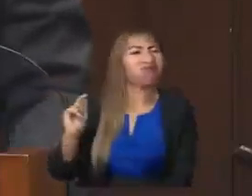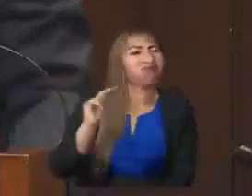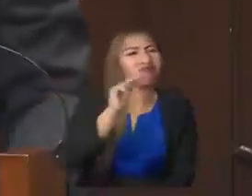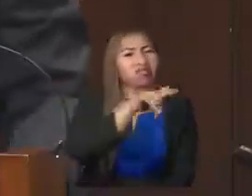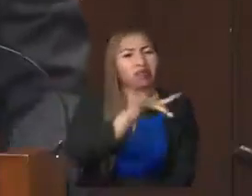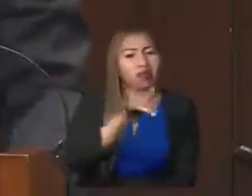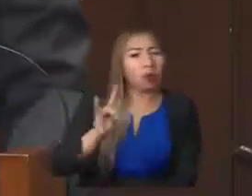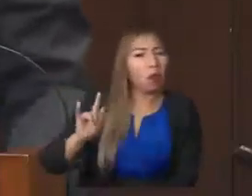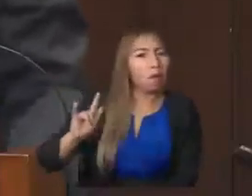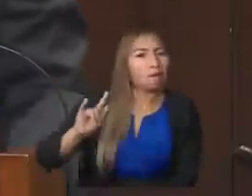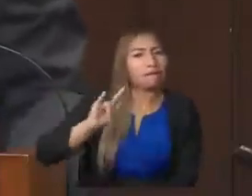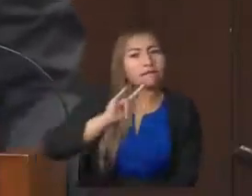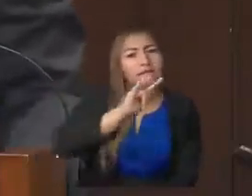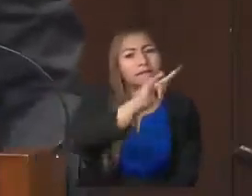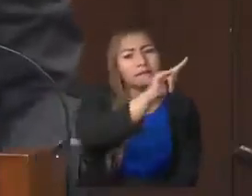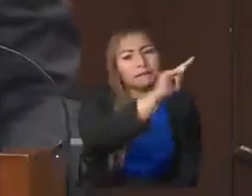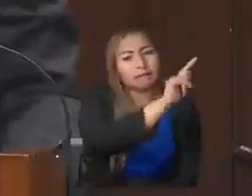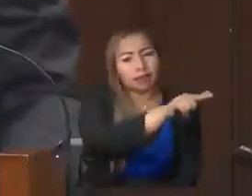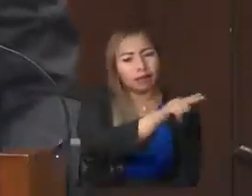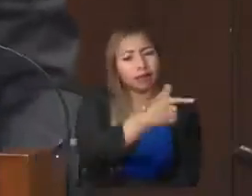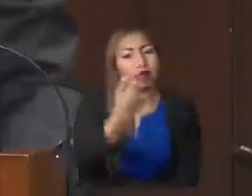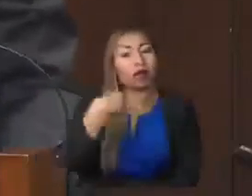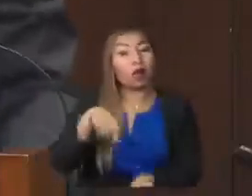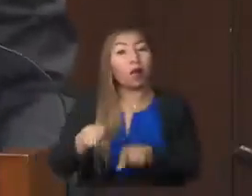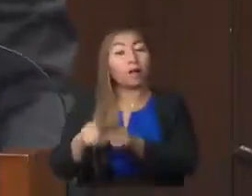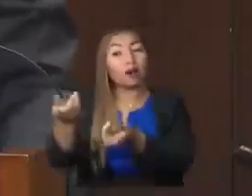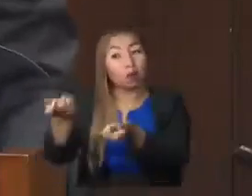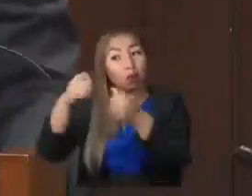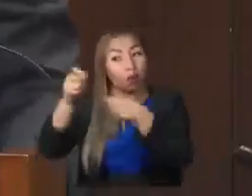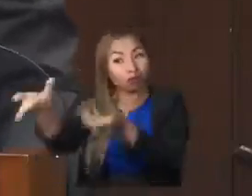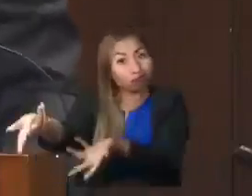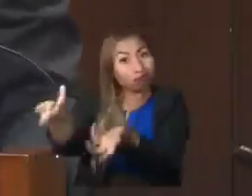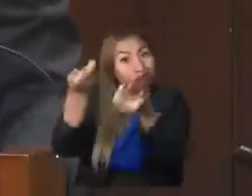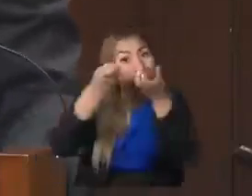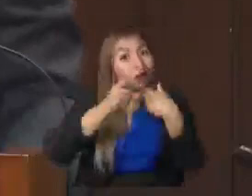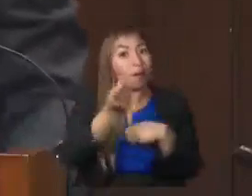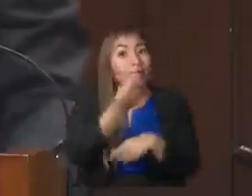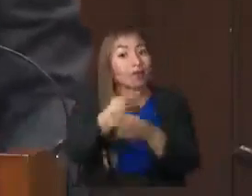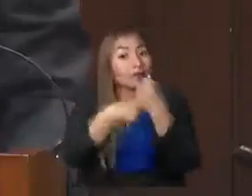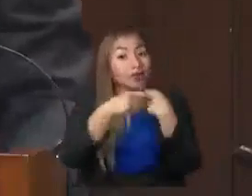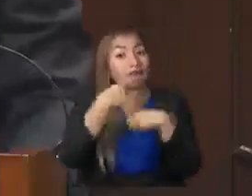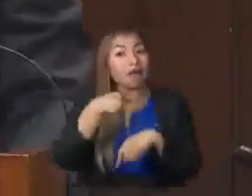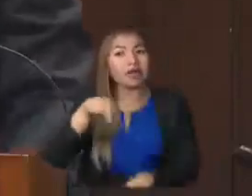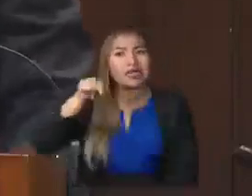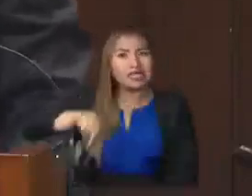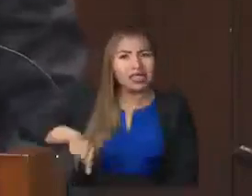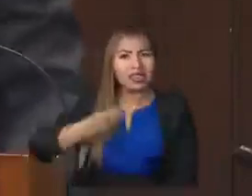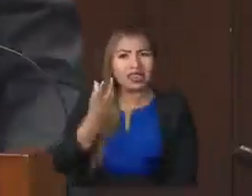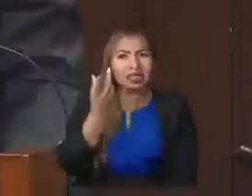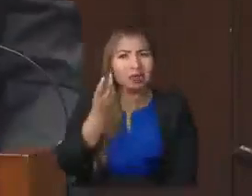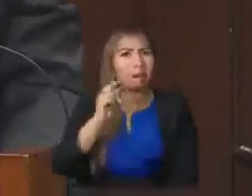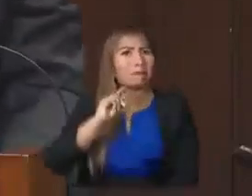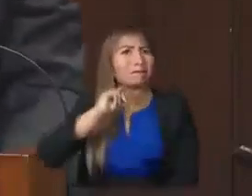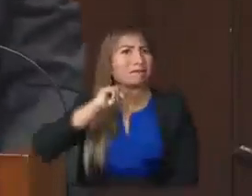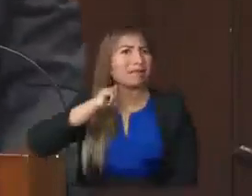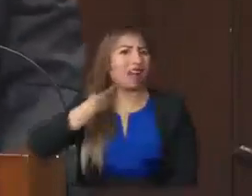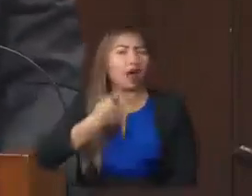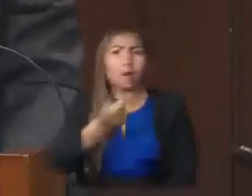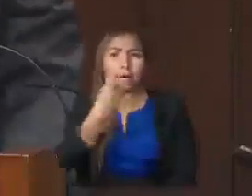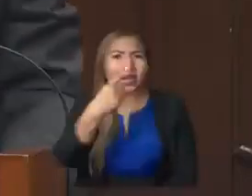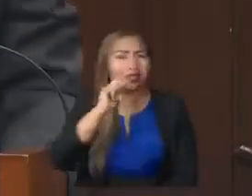de una hora para accesar a medicamentos que aquí tienen costo inigualable. Pero eso hay que